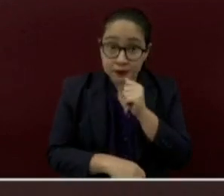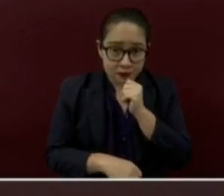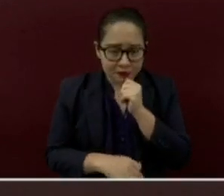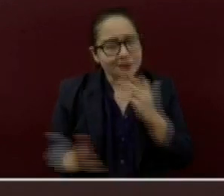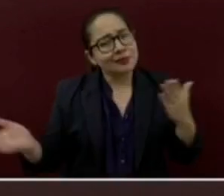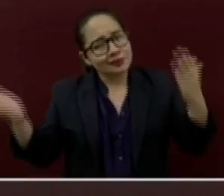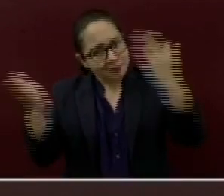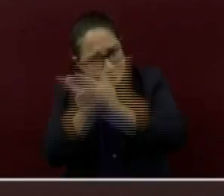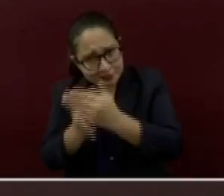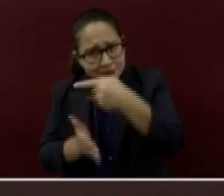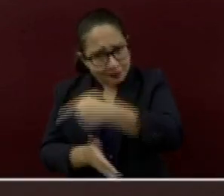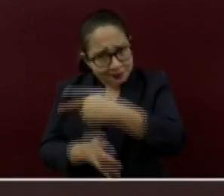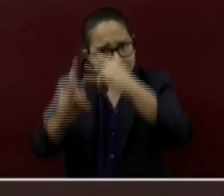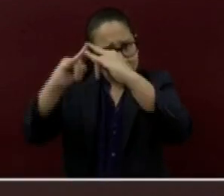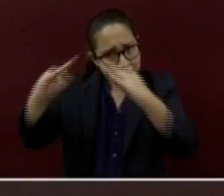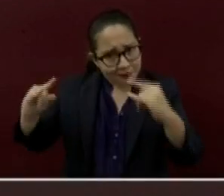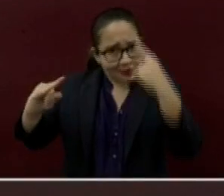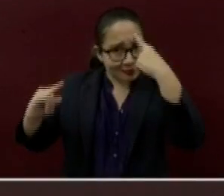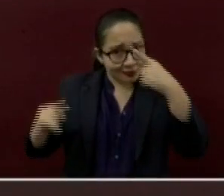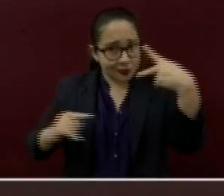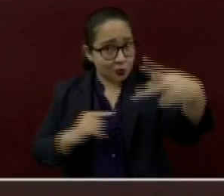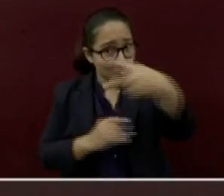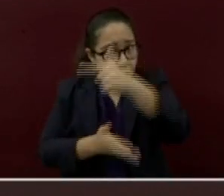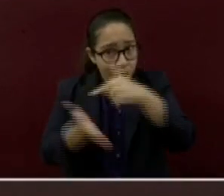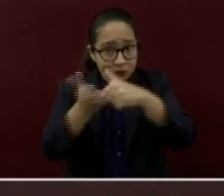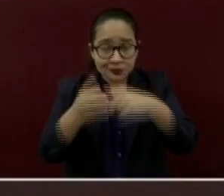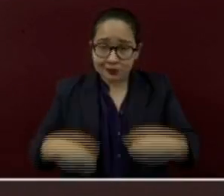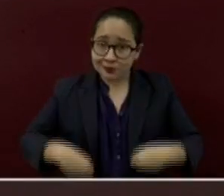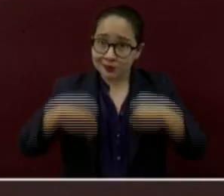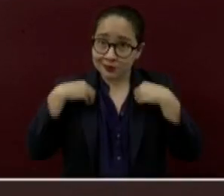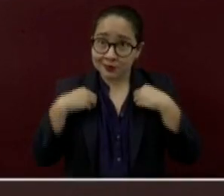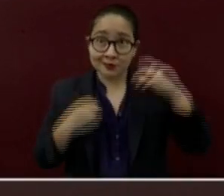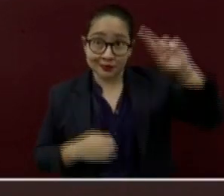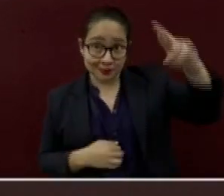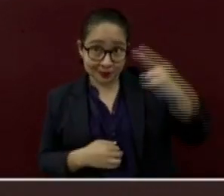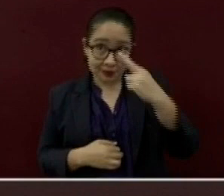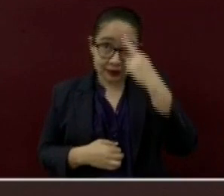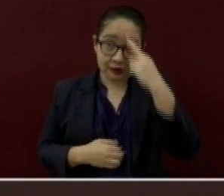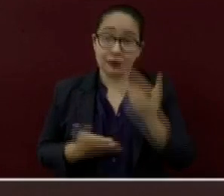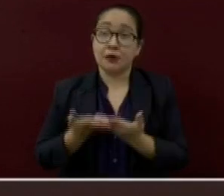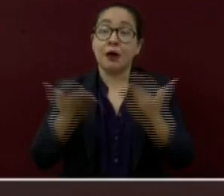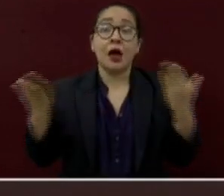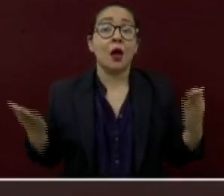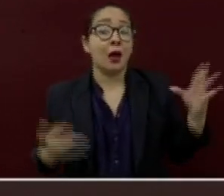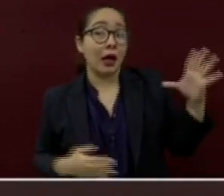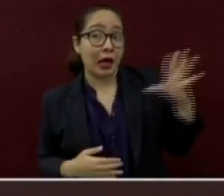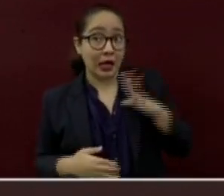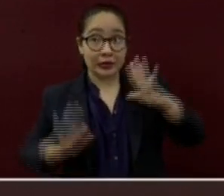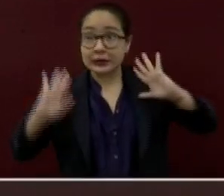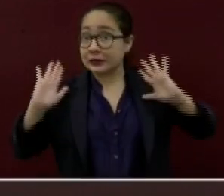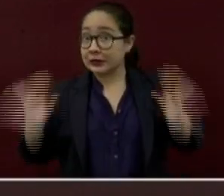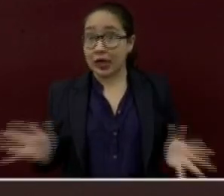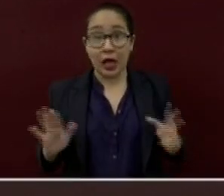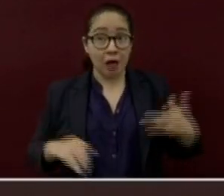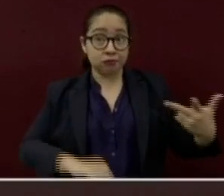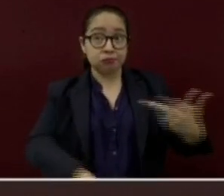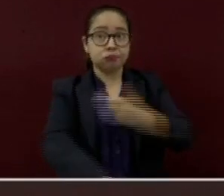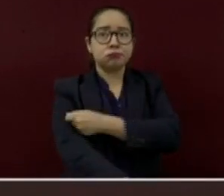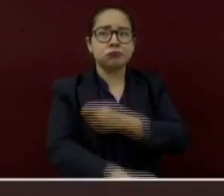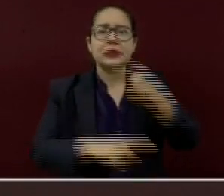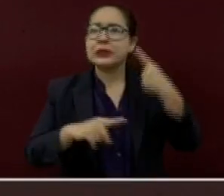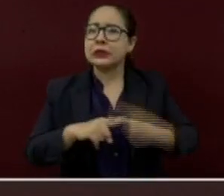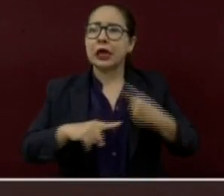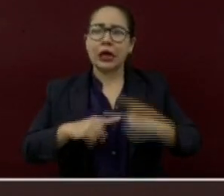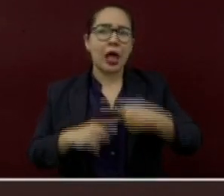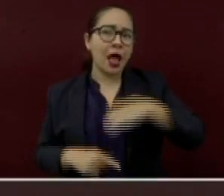que estén en sus municipios recuerden actualmente estamos ya vacunando a